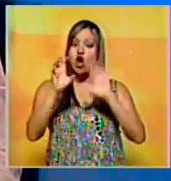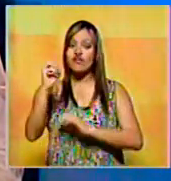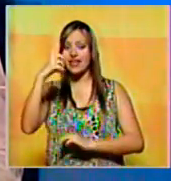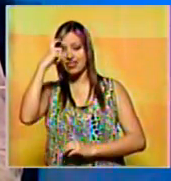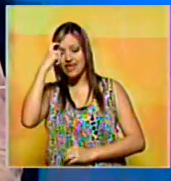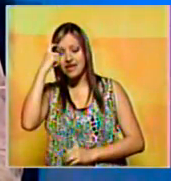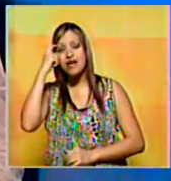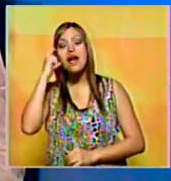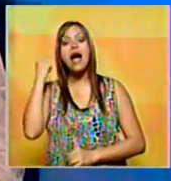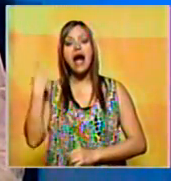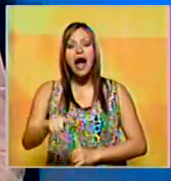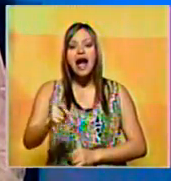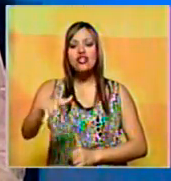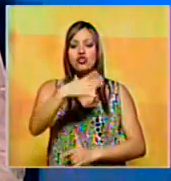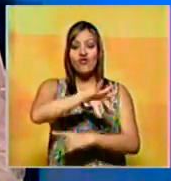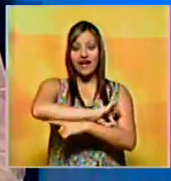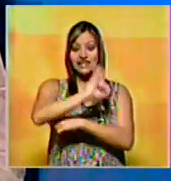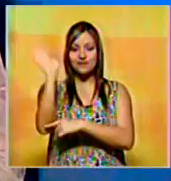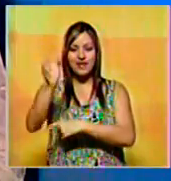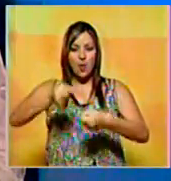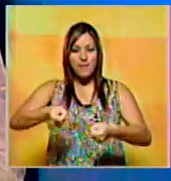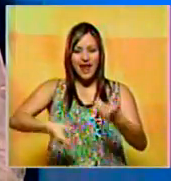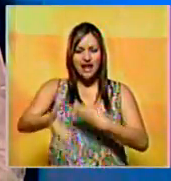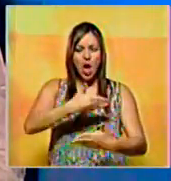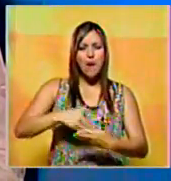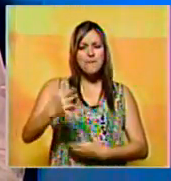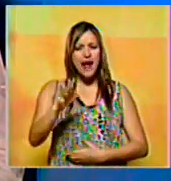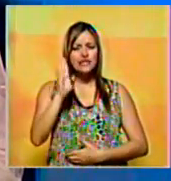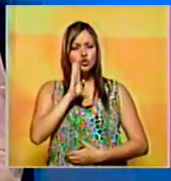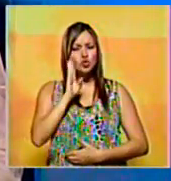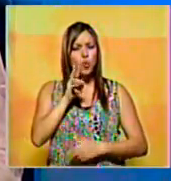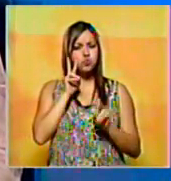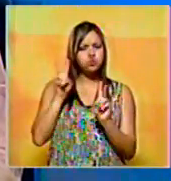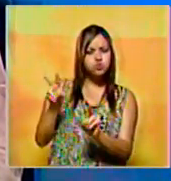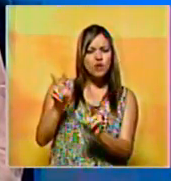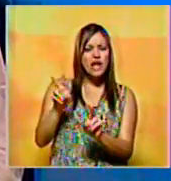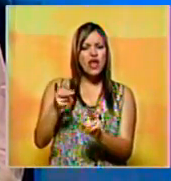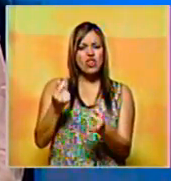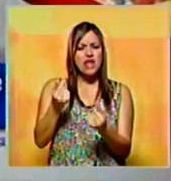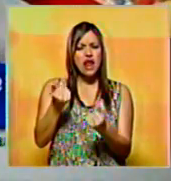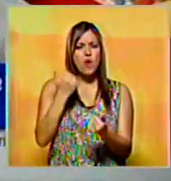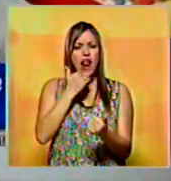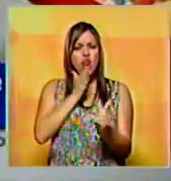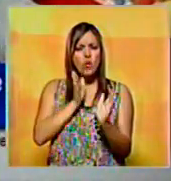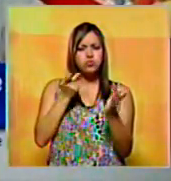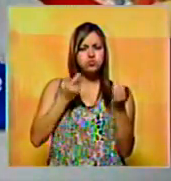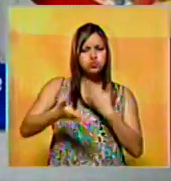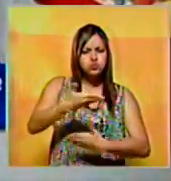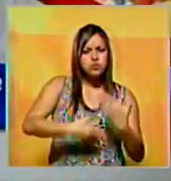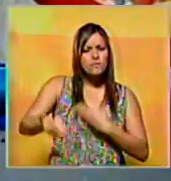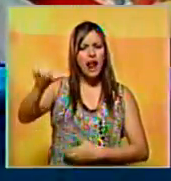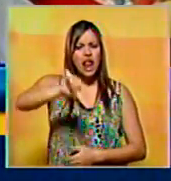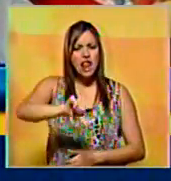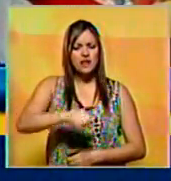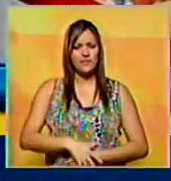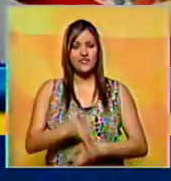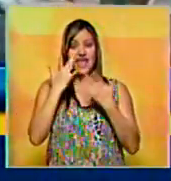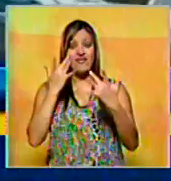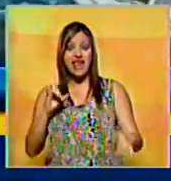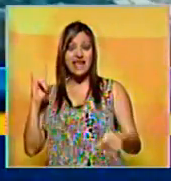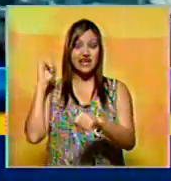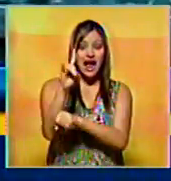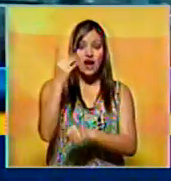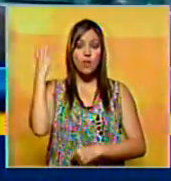días del mercado mayorista Barquisimeto, luego de descubrir presuntos delitos de legitimación de capitales. Estamos ante una estafa a la